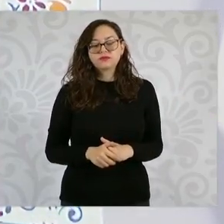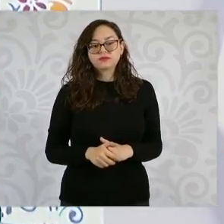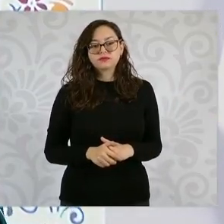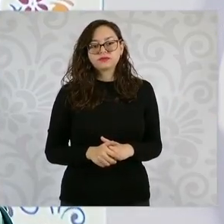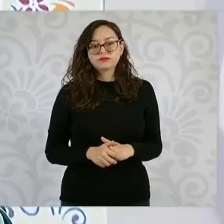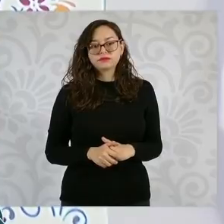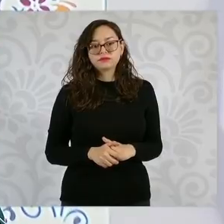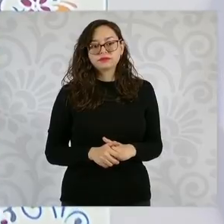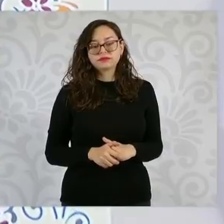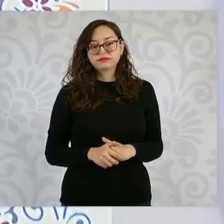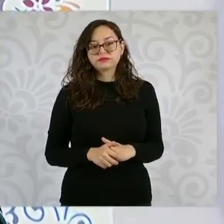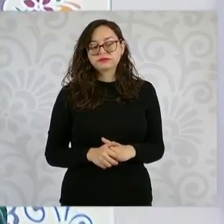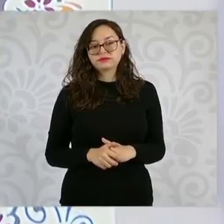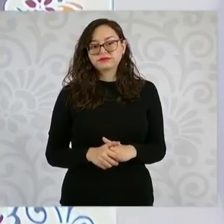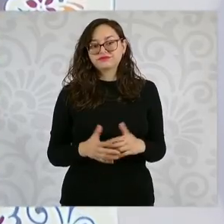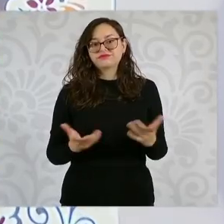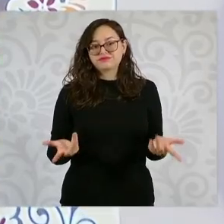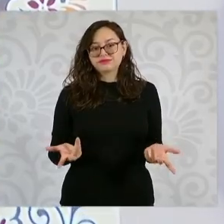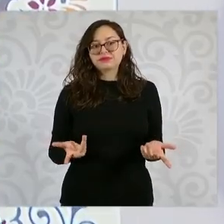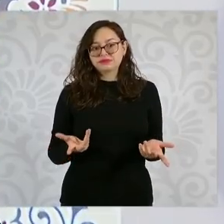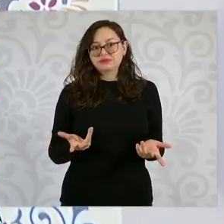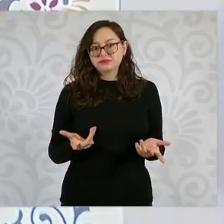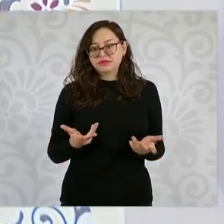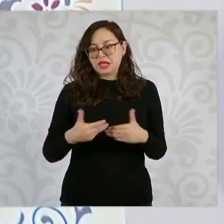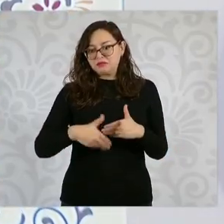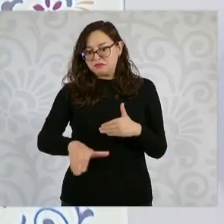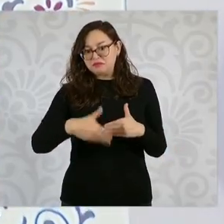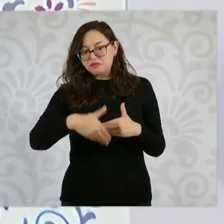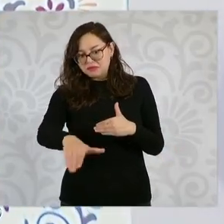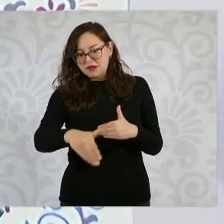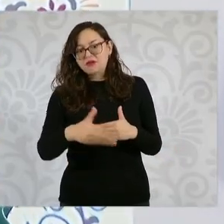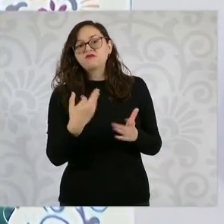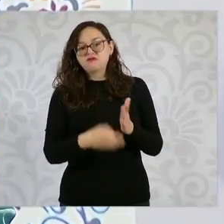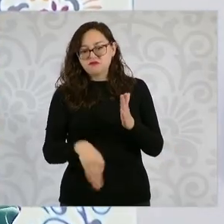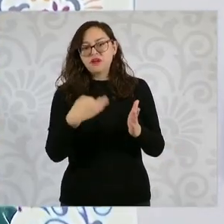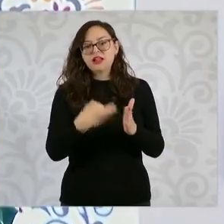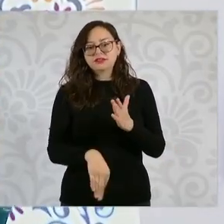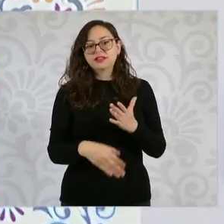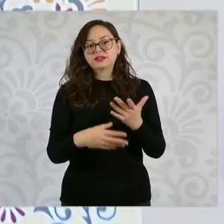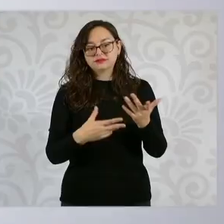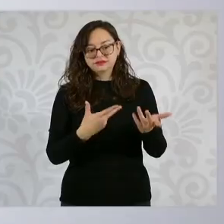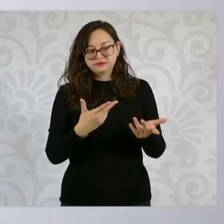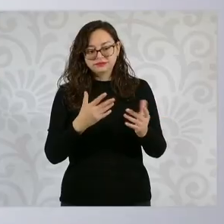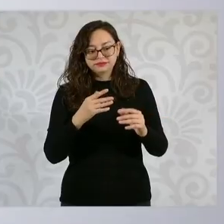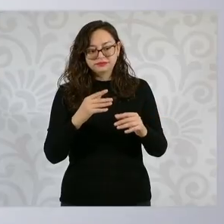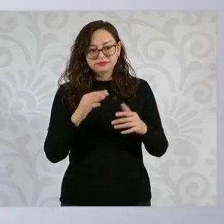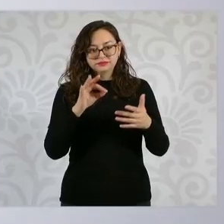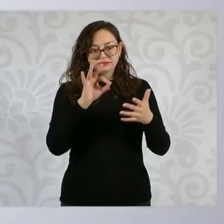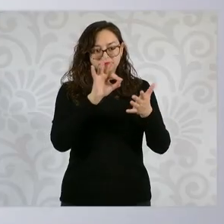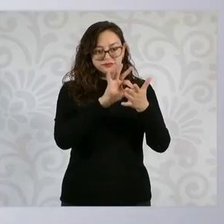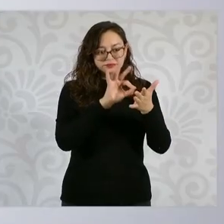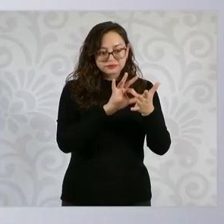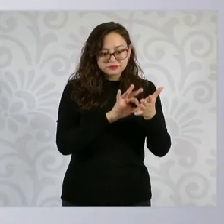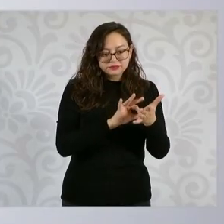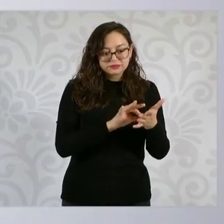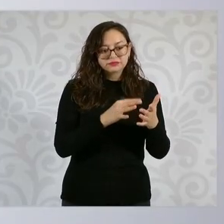Aunque se eligen muchísimos más. Entonces, hay mucha oportunidad para que quien tenga incluso menos votos